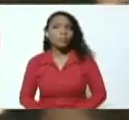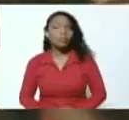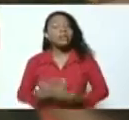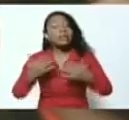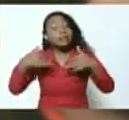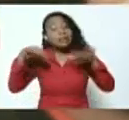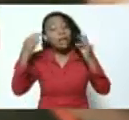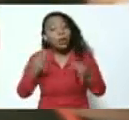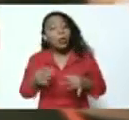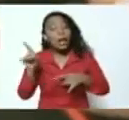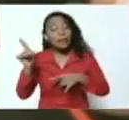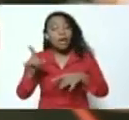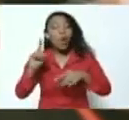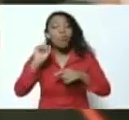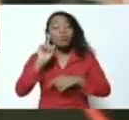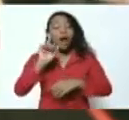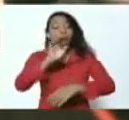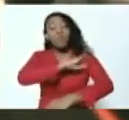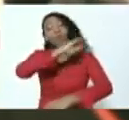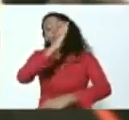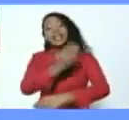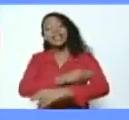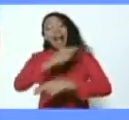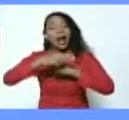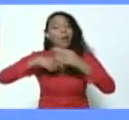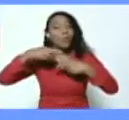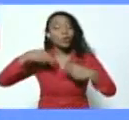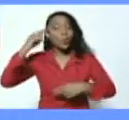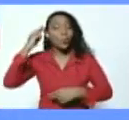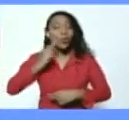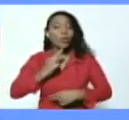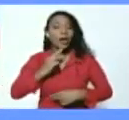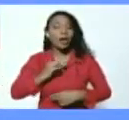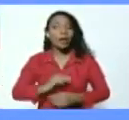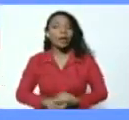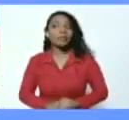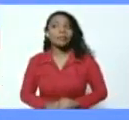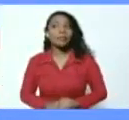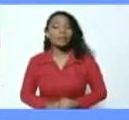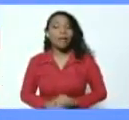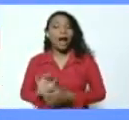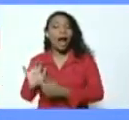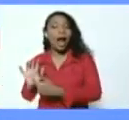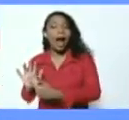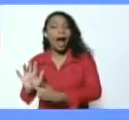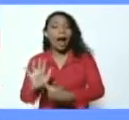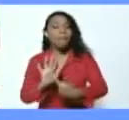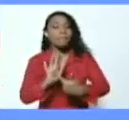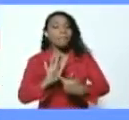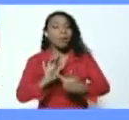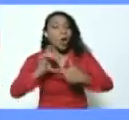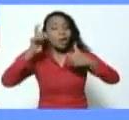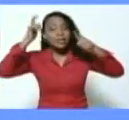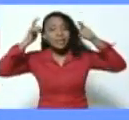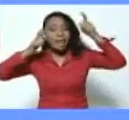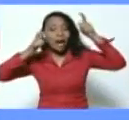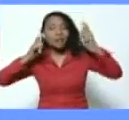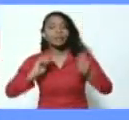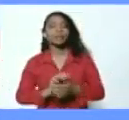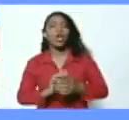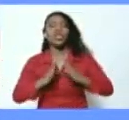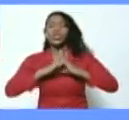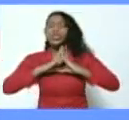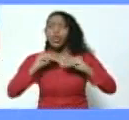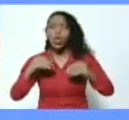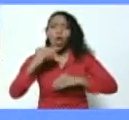seguramente que esa es una de las fortalezas de la revolución bolivariana. El ejemplo de Chávez. Todo lo que